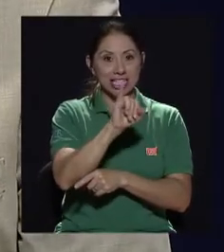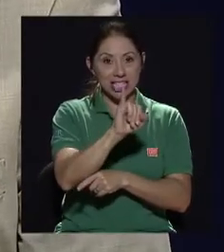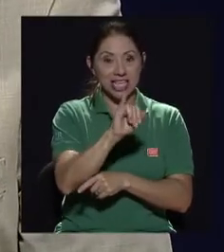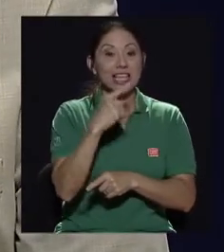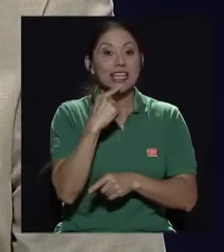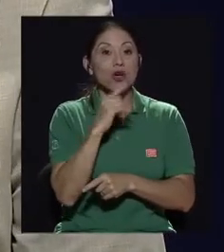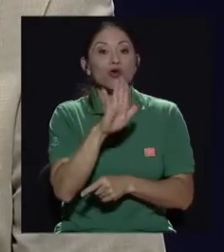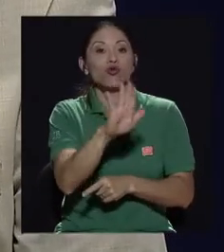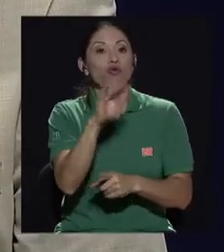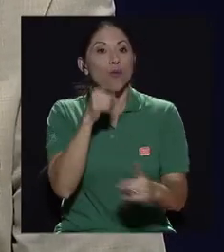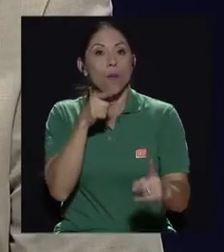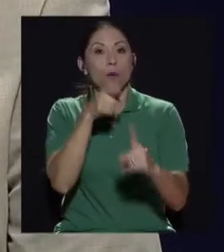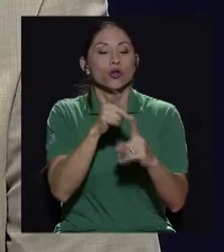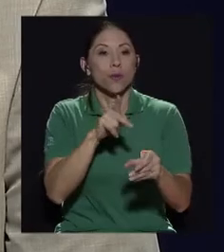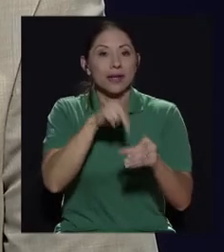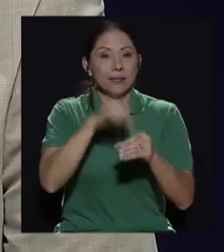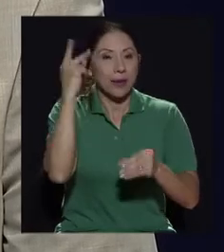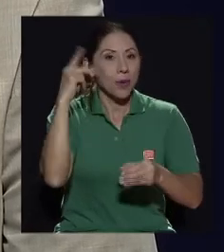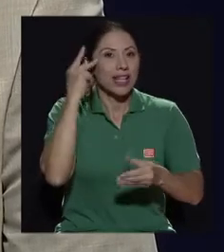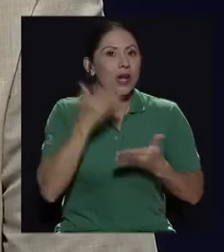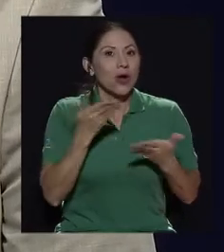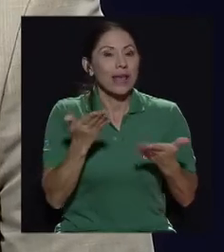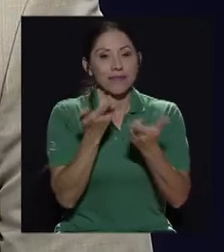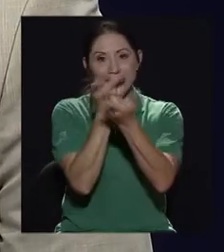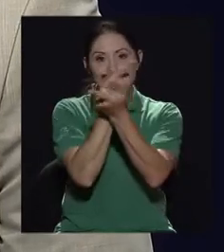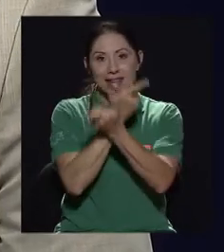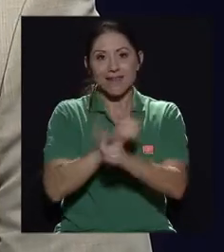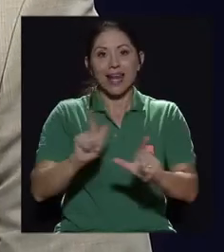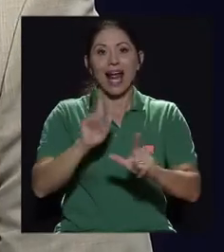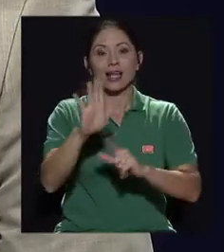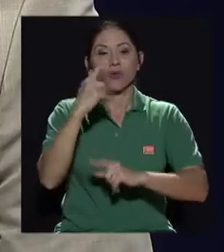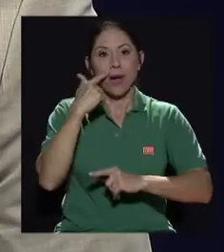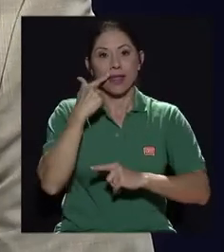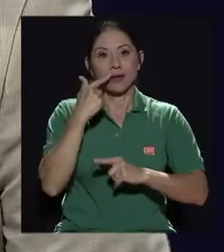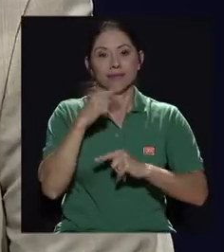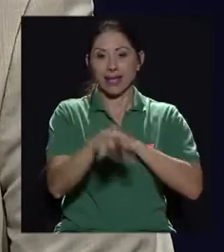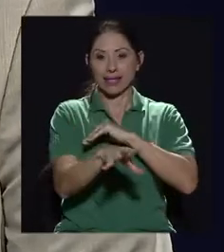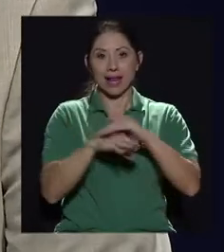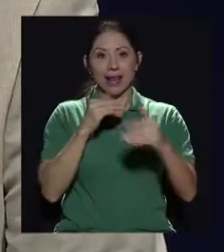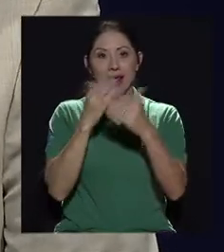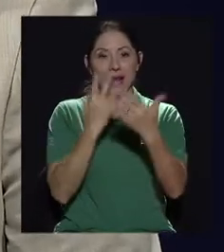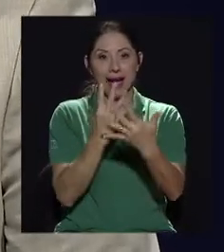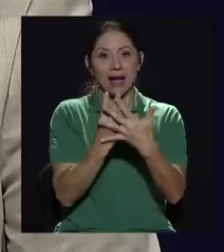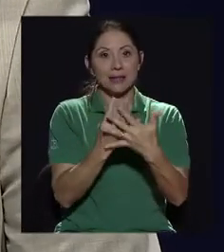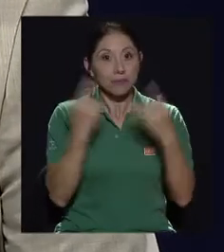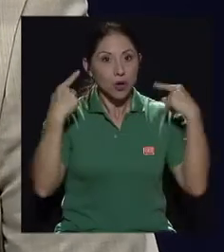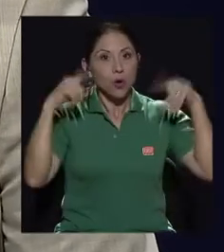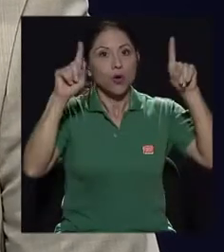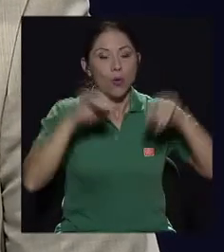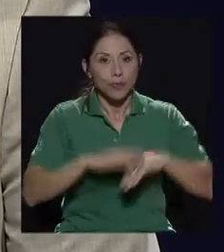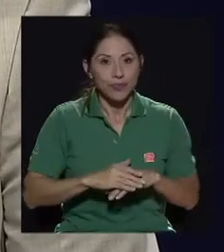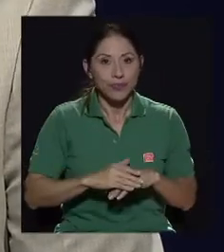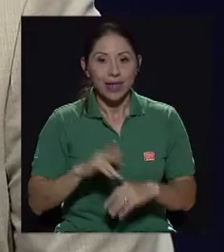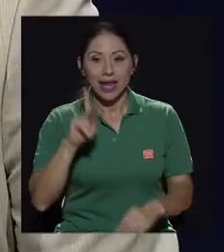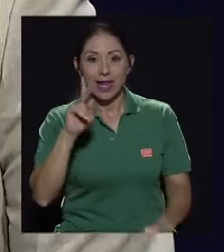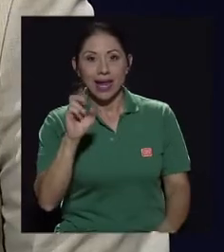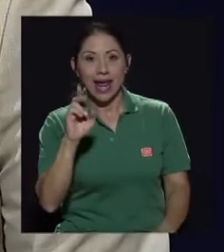su único propósito de participar en política era la libertad de liberar a su padre de la cárcel y lo consiguió